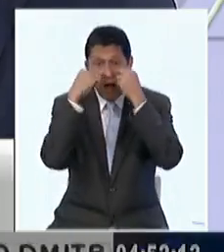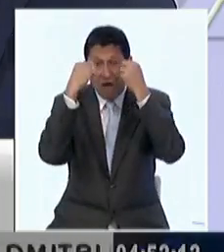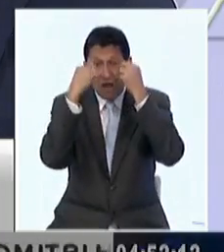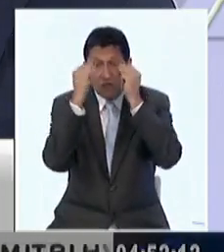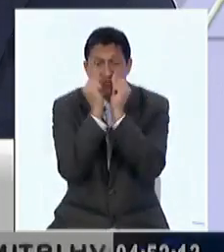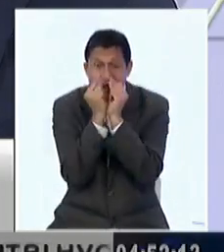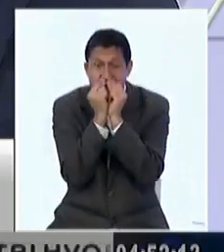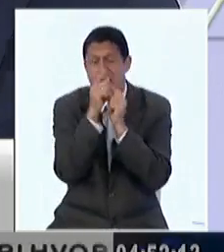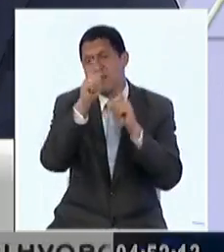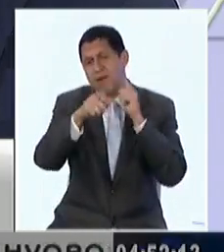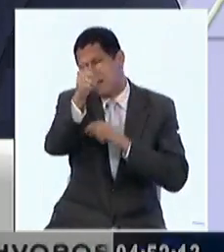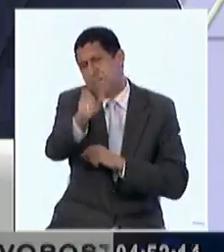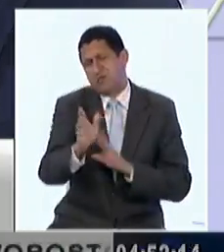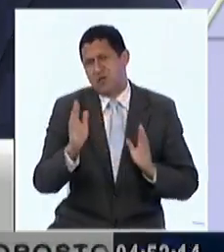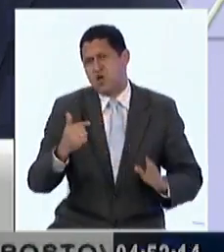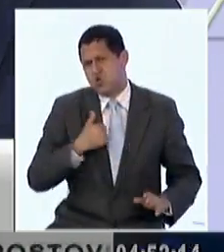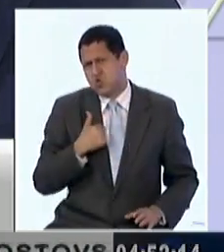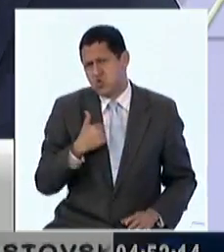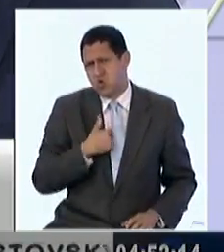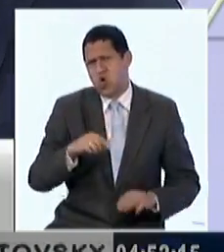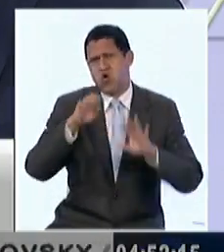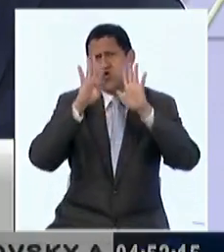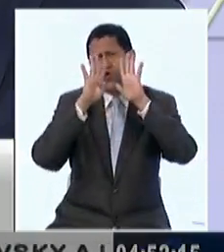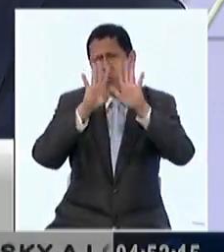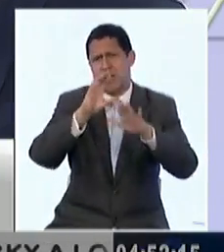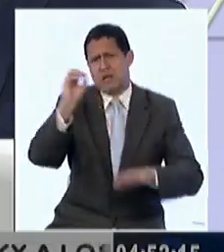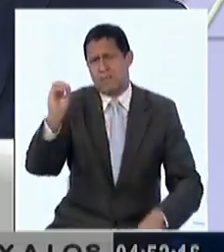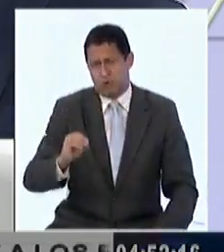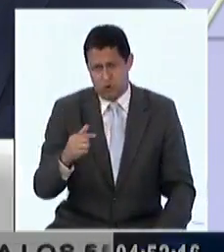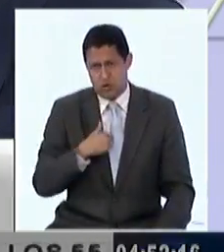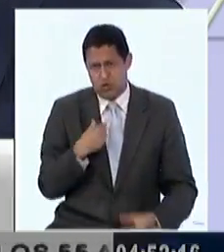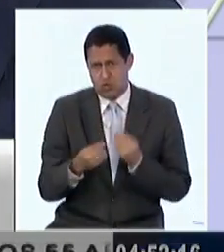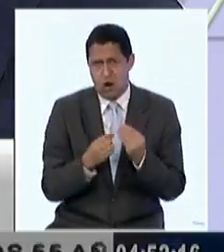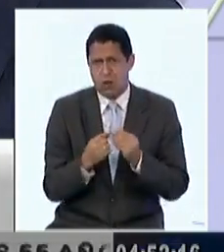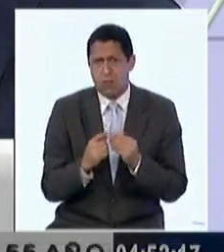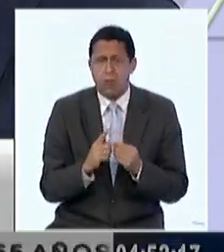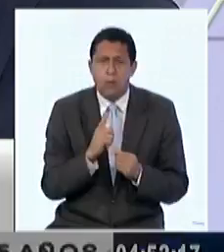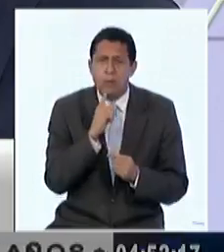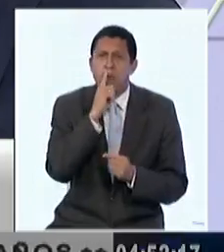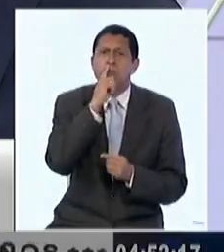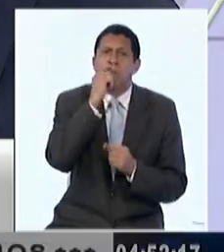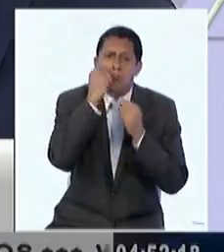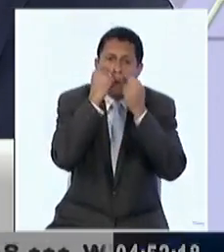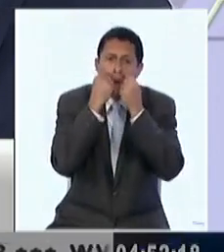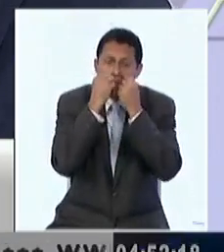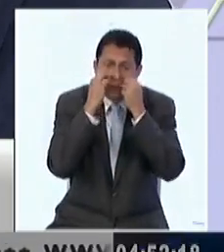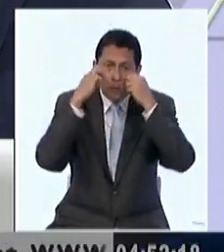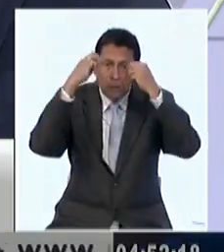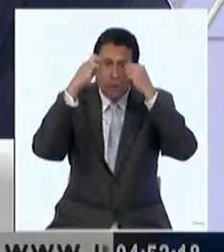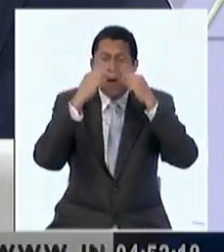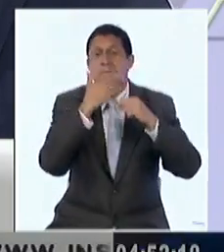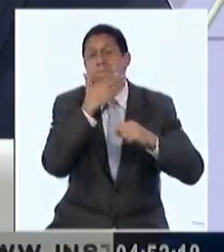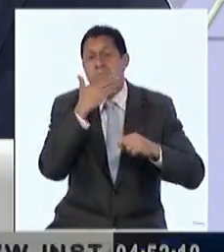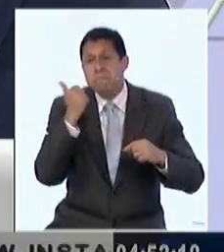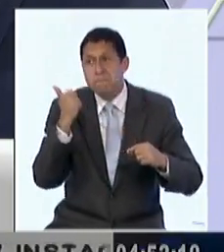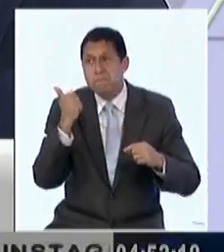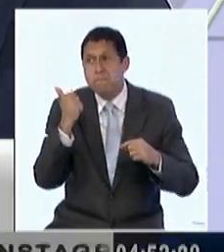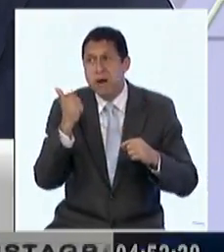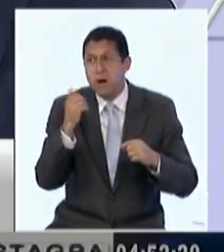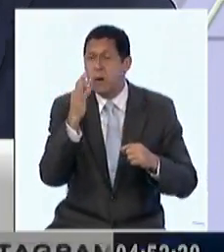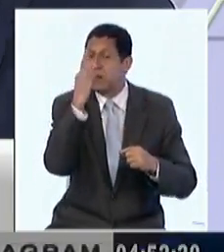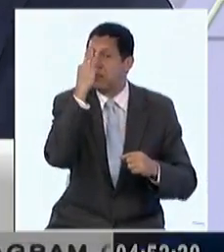depende también del paciente. Yo el 90% de las rinoplastias que realizo las realizo por técnica abierta. Esto permite un mejor manejo de la